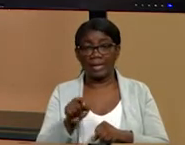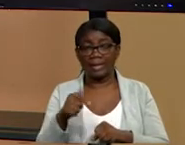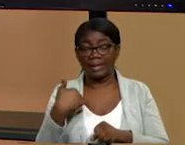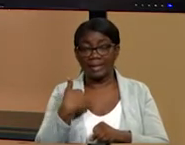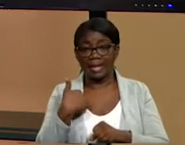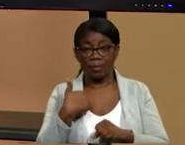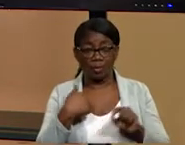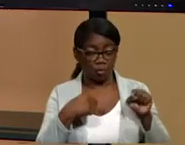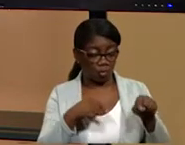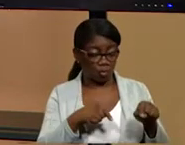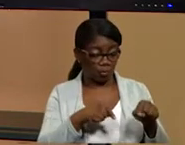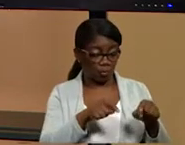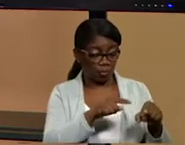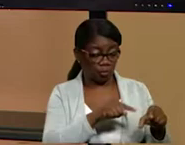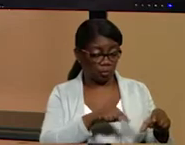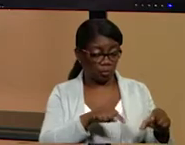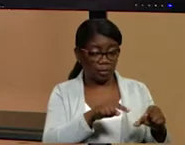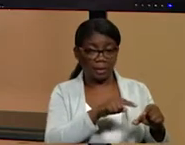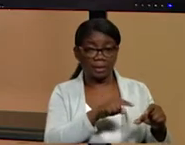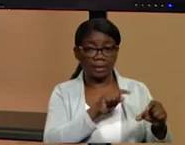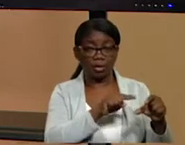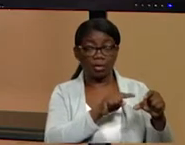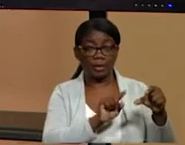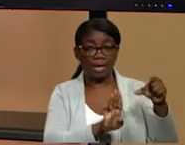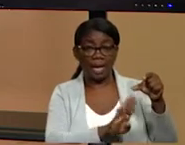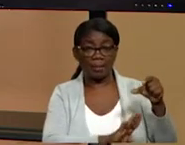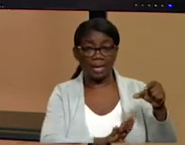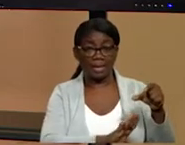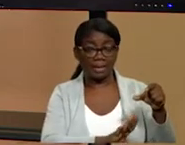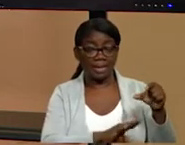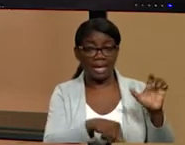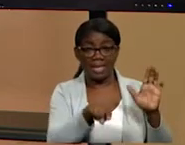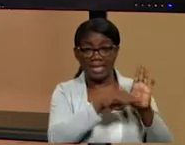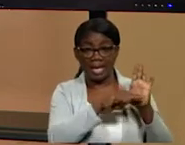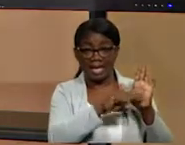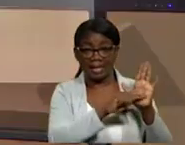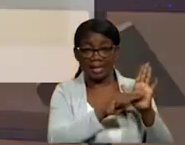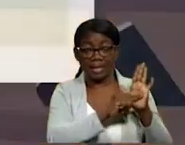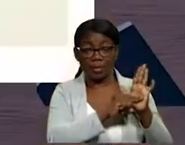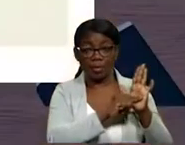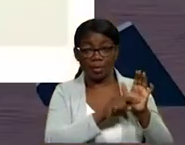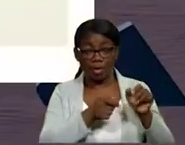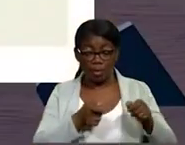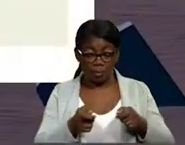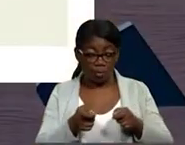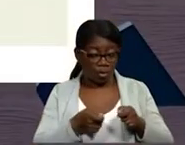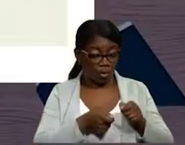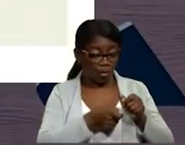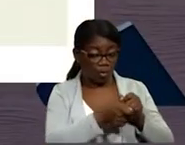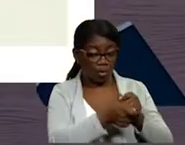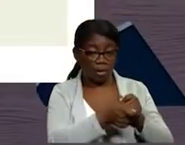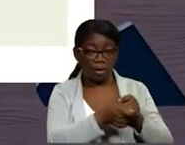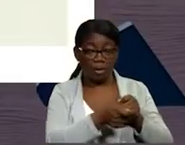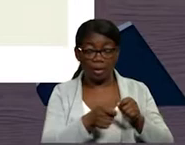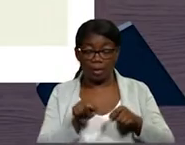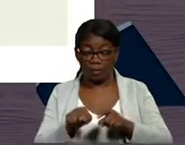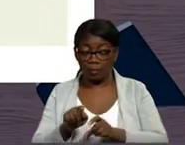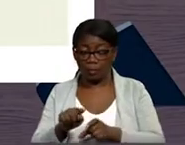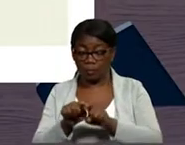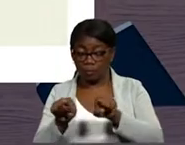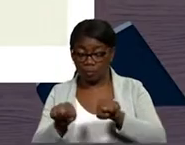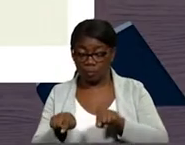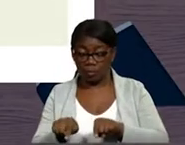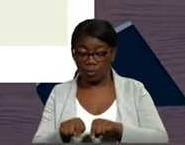tengamos un transistor en donde la base es 100% negativa y lo conectamos al multímetro, negativo